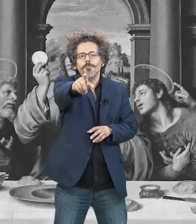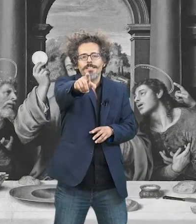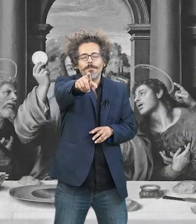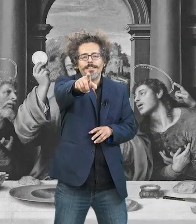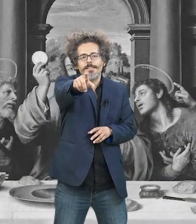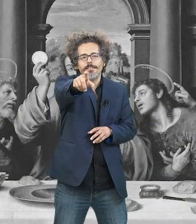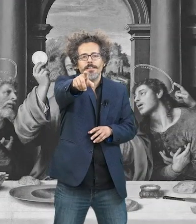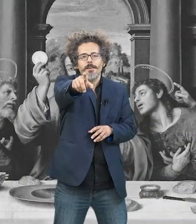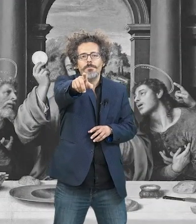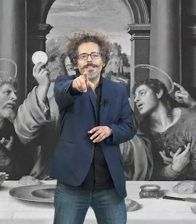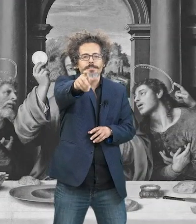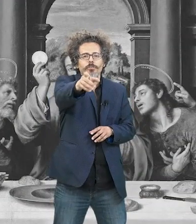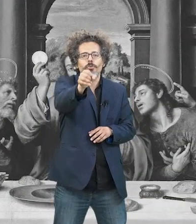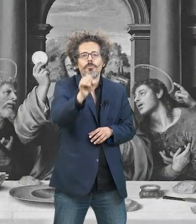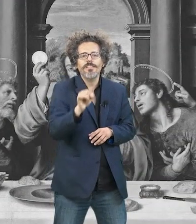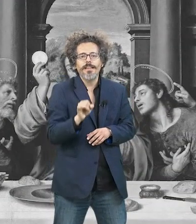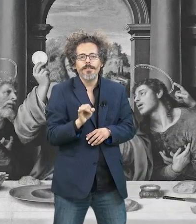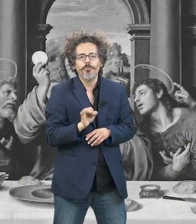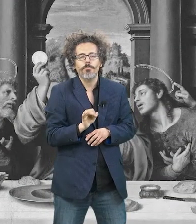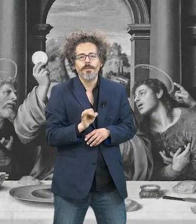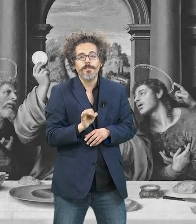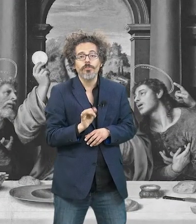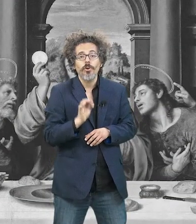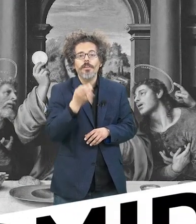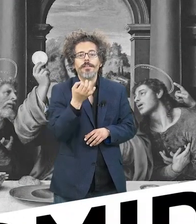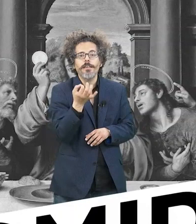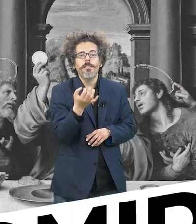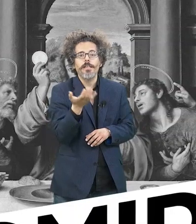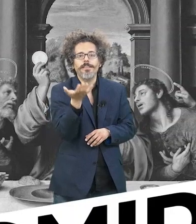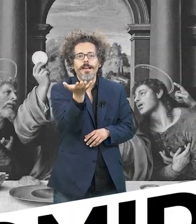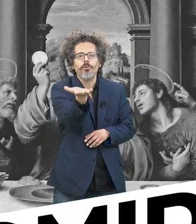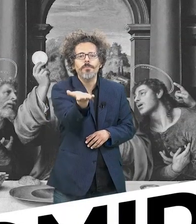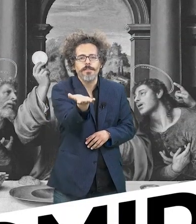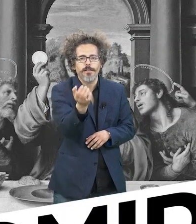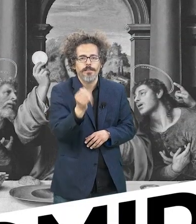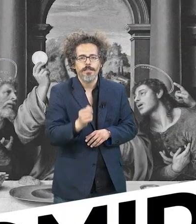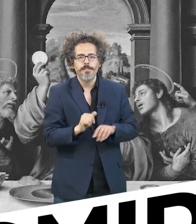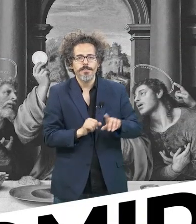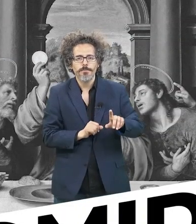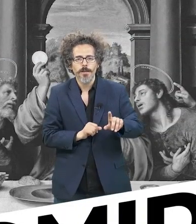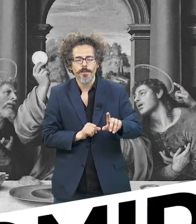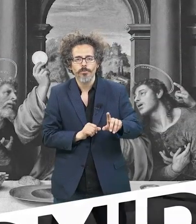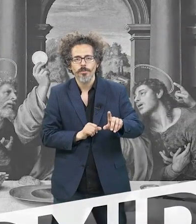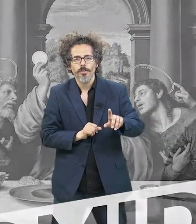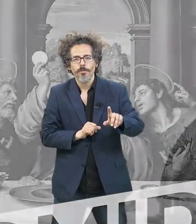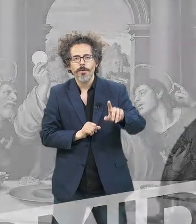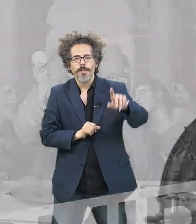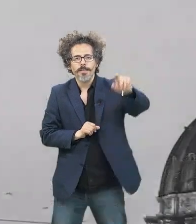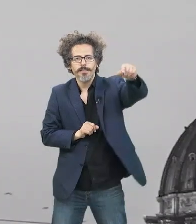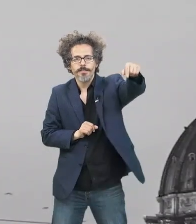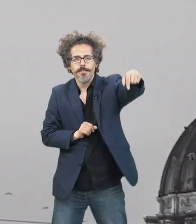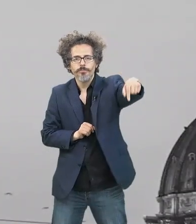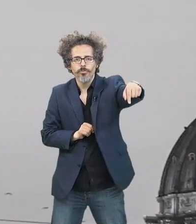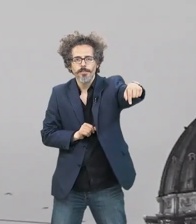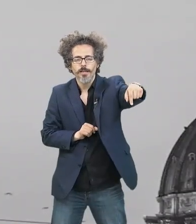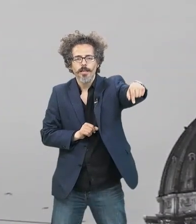quizás no haya placer más comunitario y compartido que el de la comida y sin embargo para